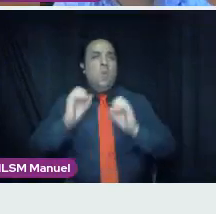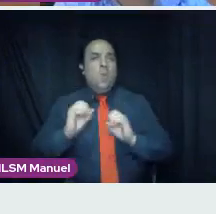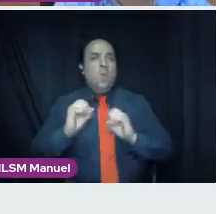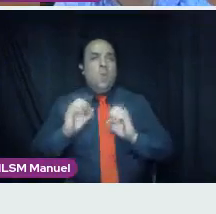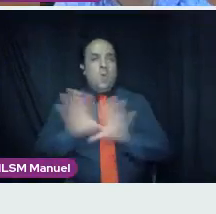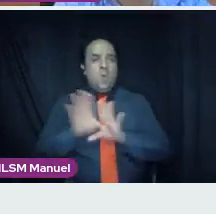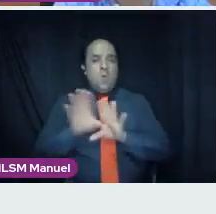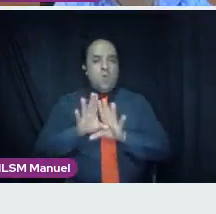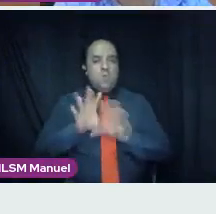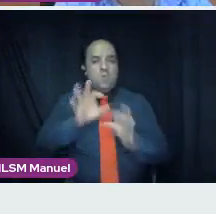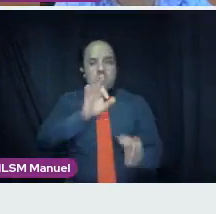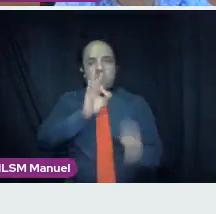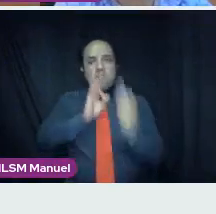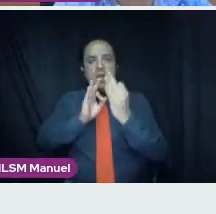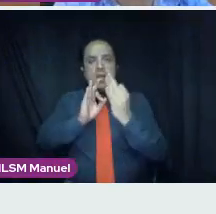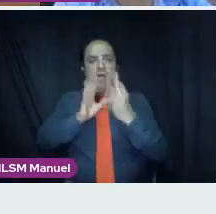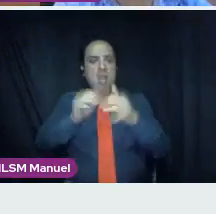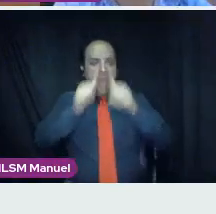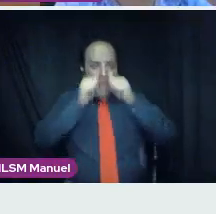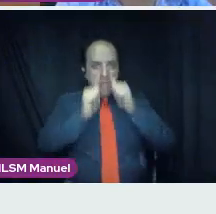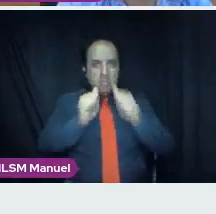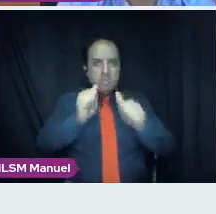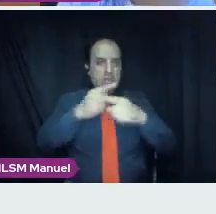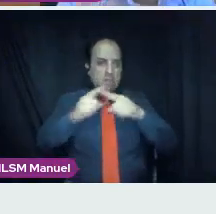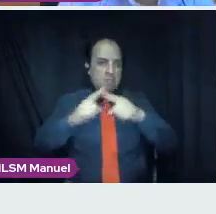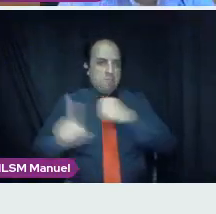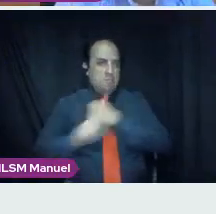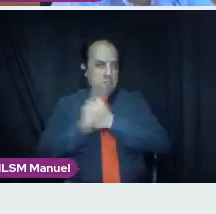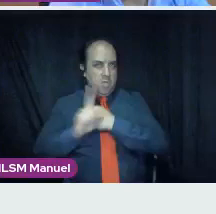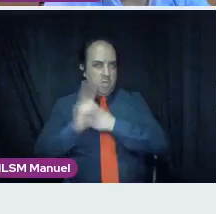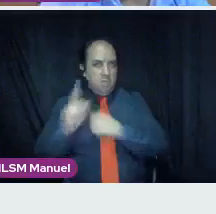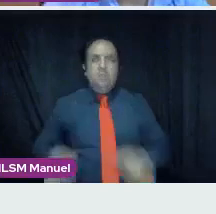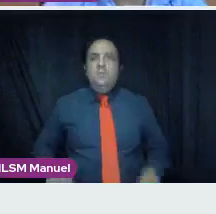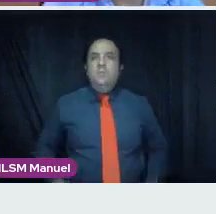o cómo solucionar esta situación.